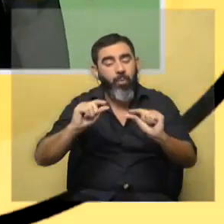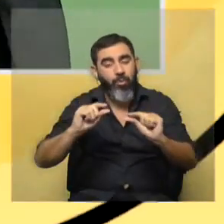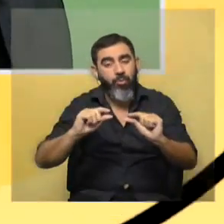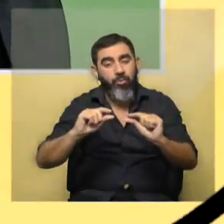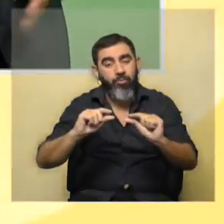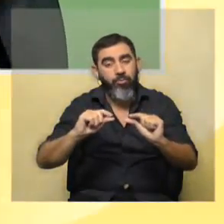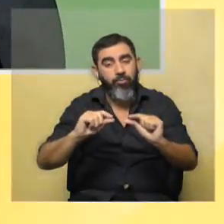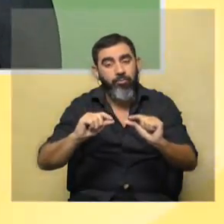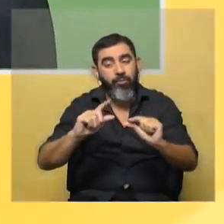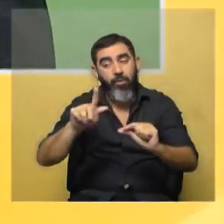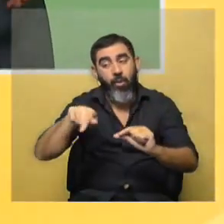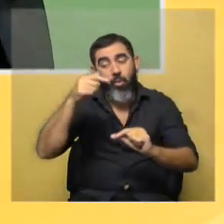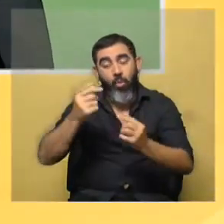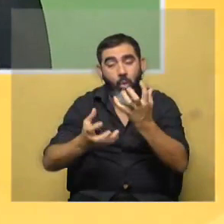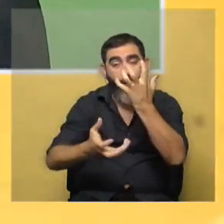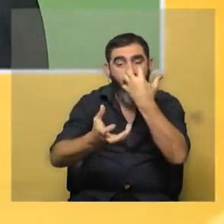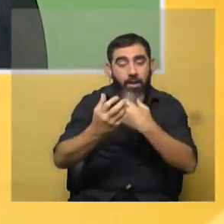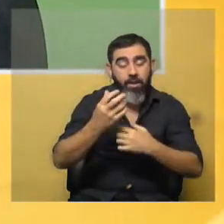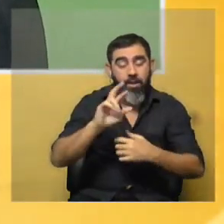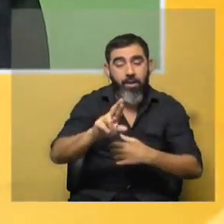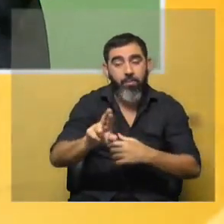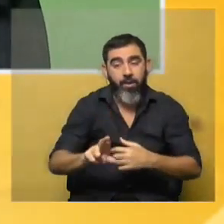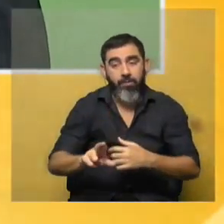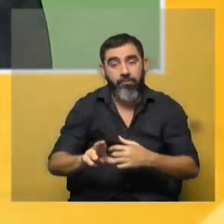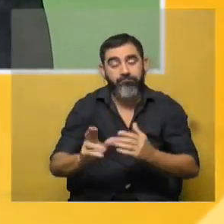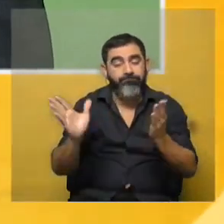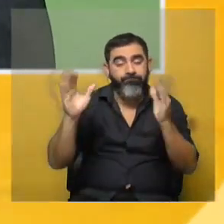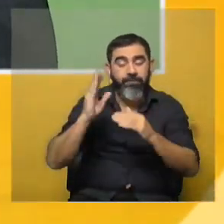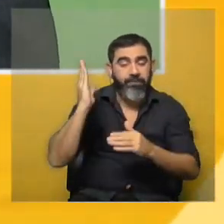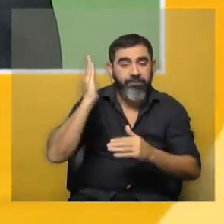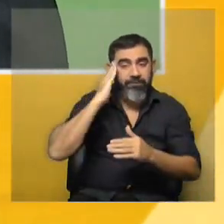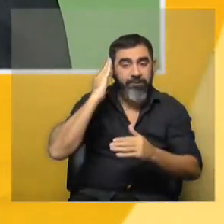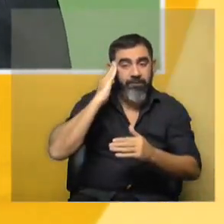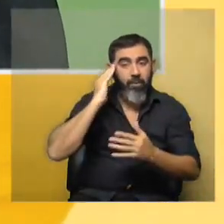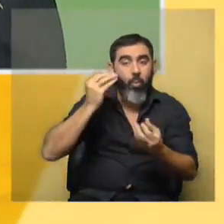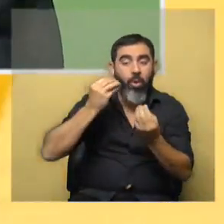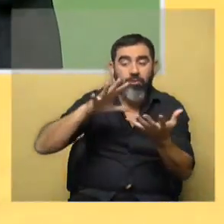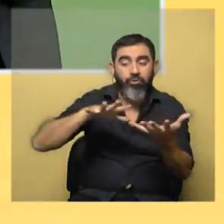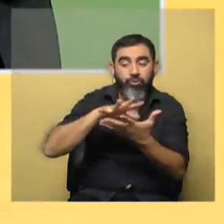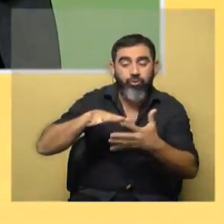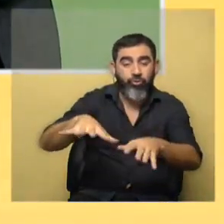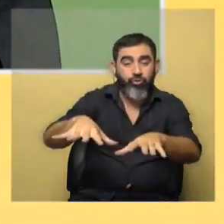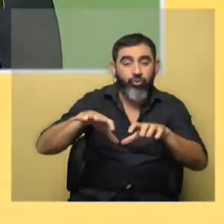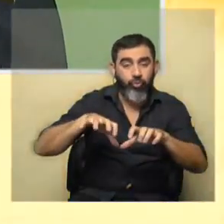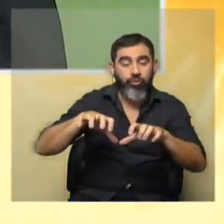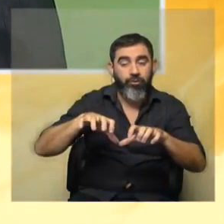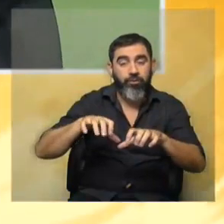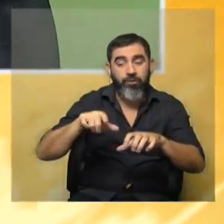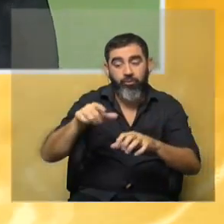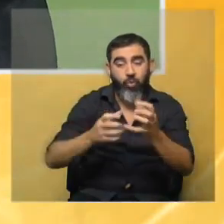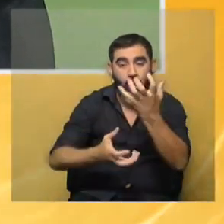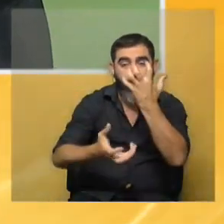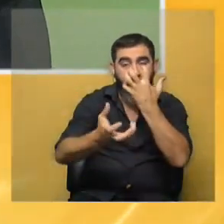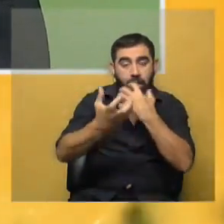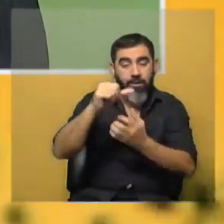que del Wilfredomys oenax. No se pudo definir qué zona geográfica habitan estas marmosas en